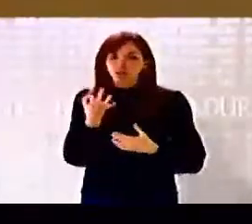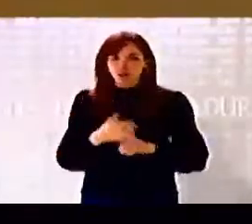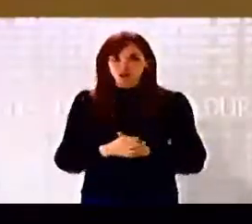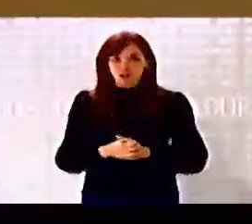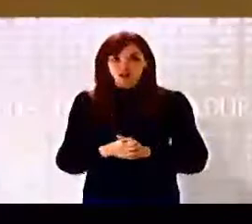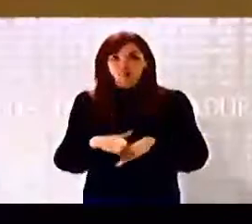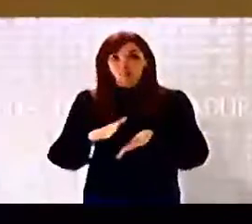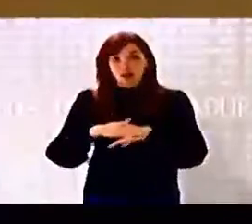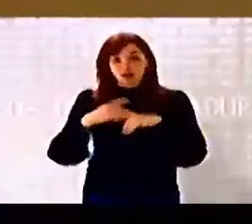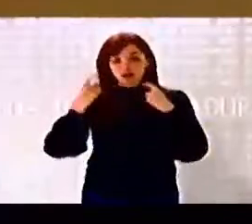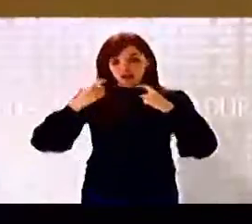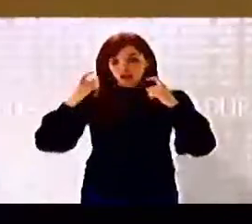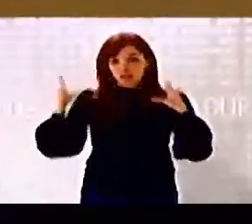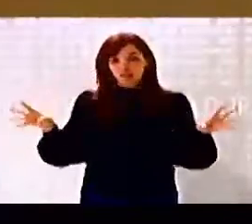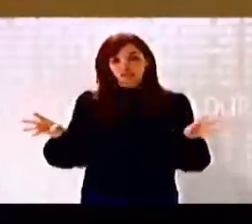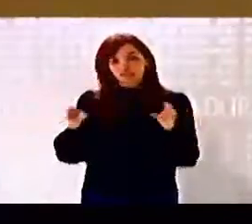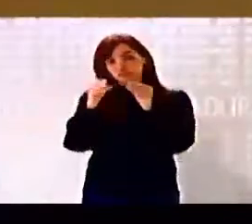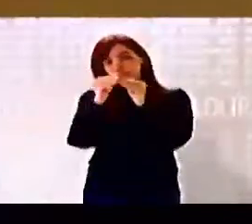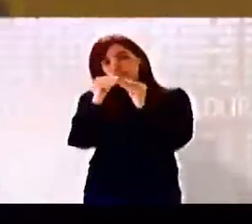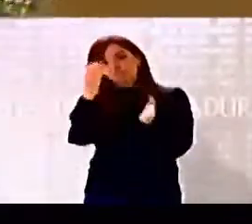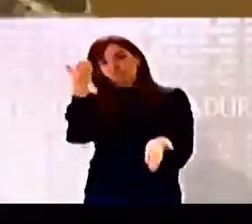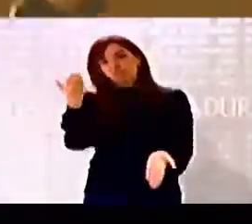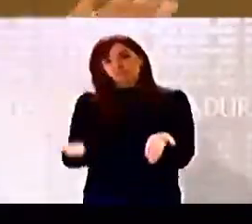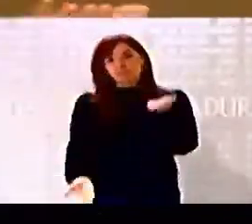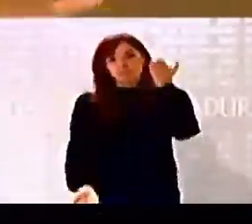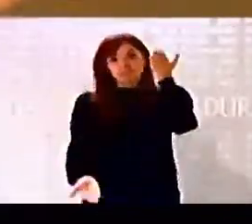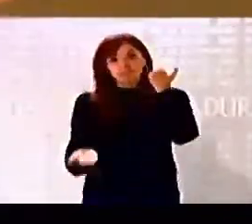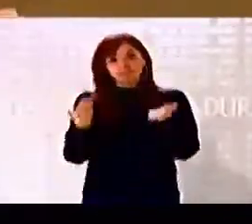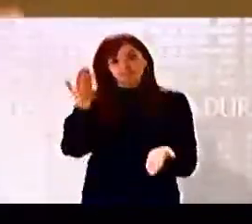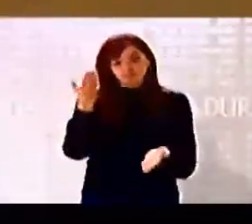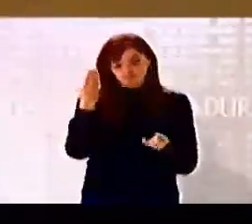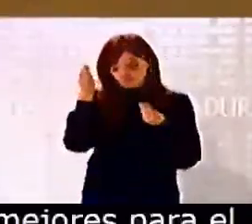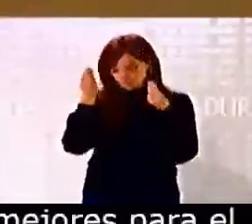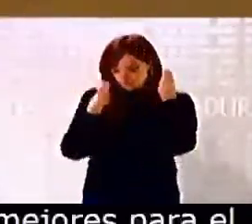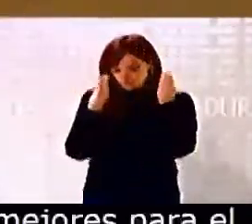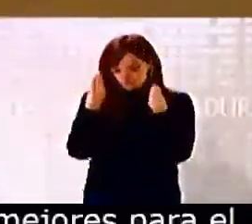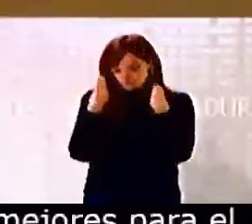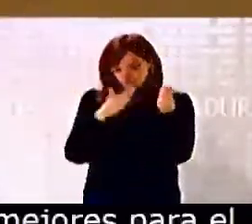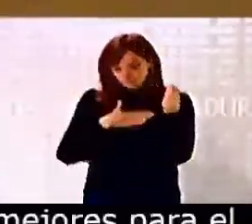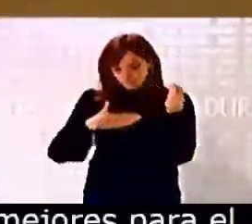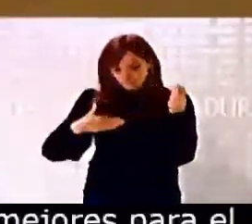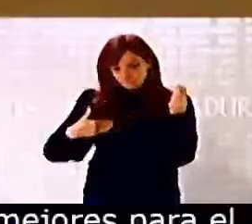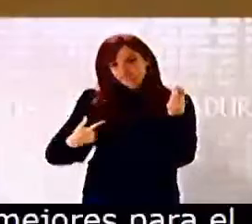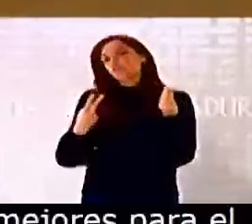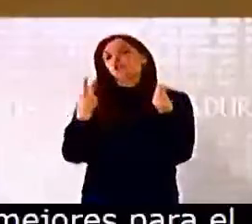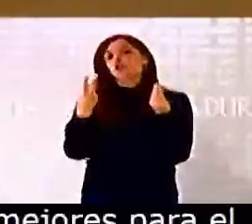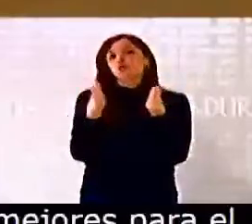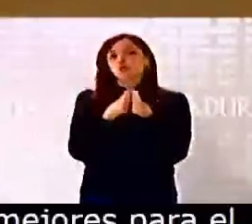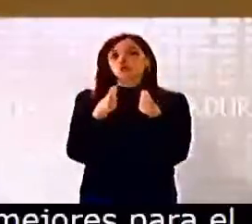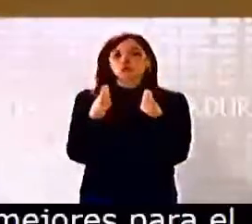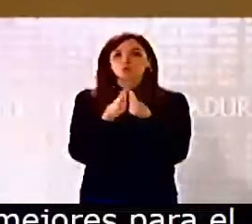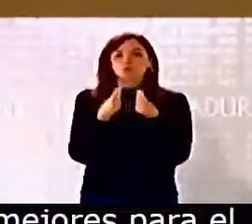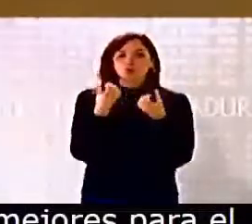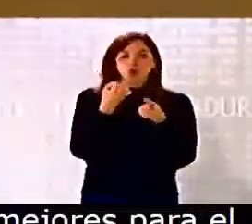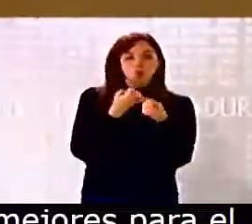para aunar y equilibrar los criterios de preservar la salud y mantener los sectores económicos.